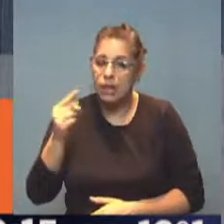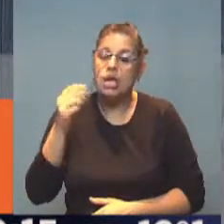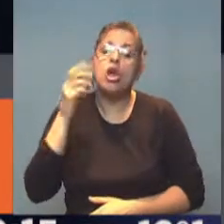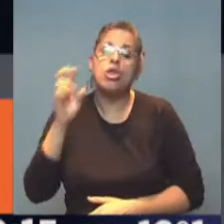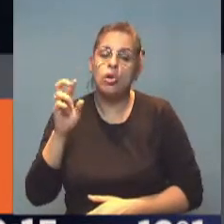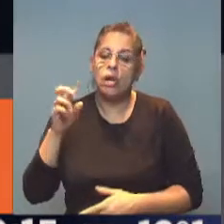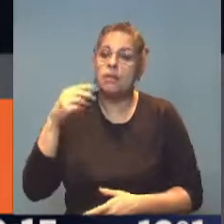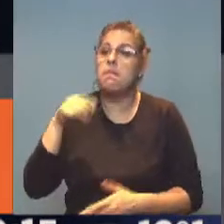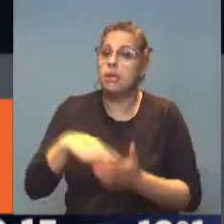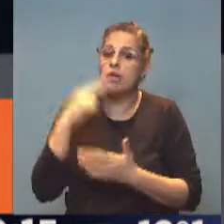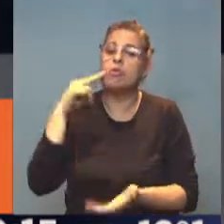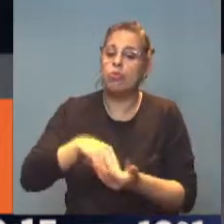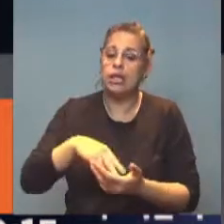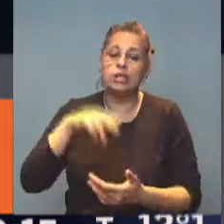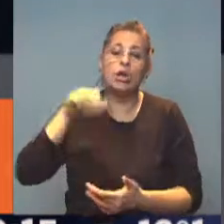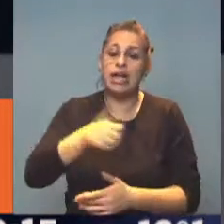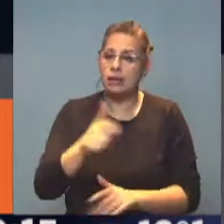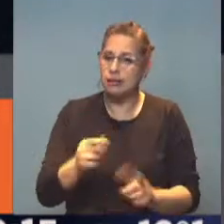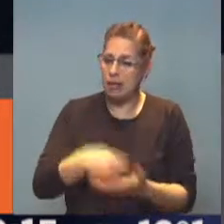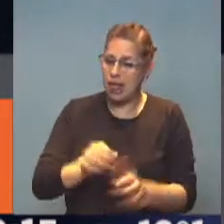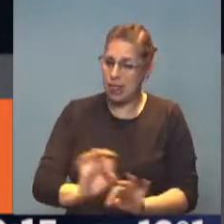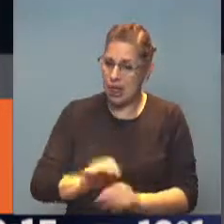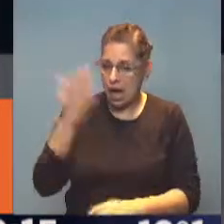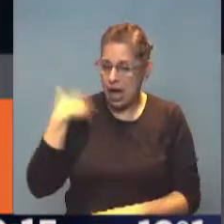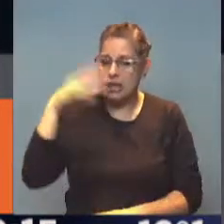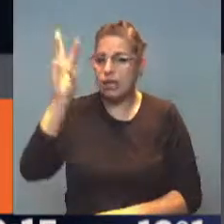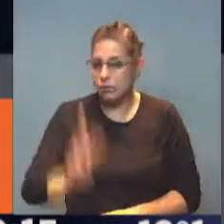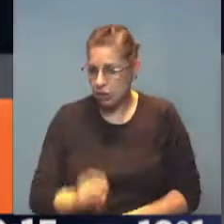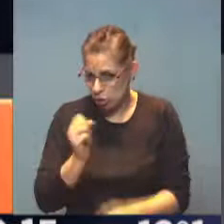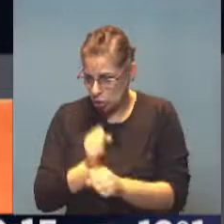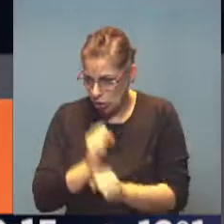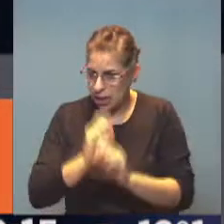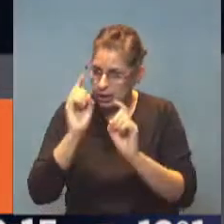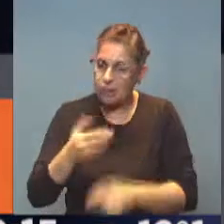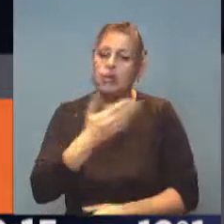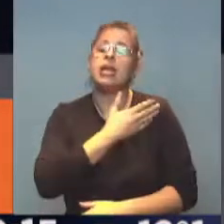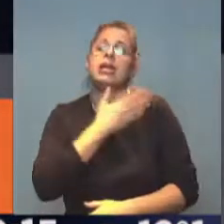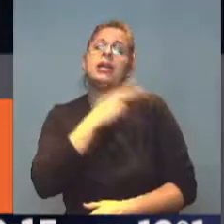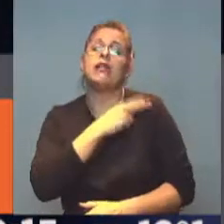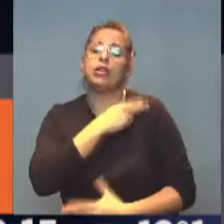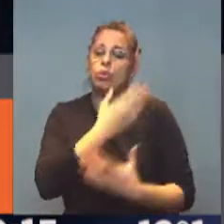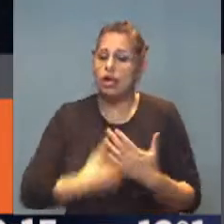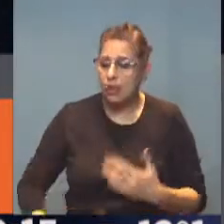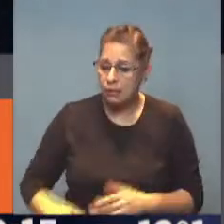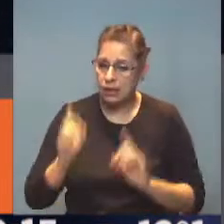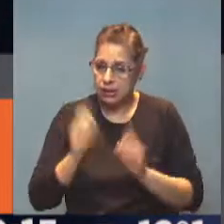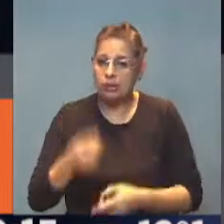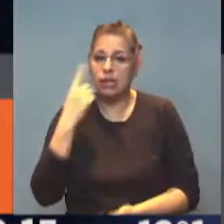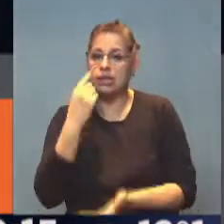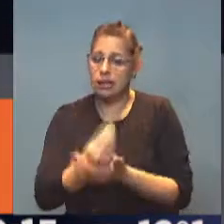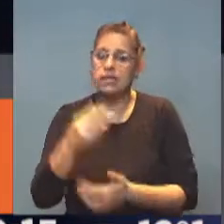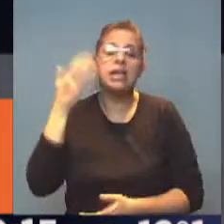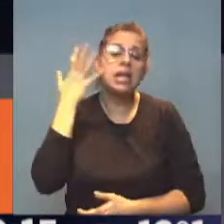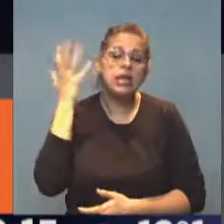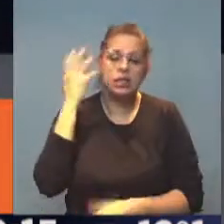ganancias yo tuve seis años la responsabilidad ministra sanz es 11 meses la jefatura de gabinete- seis años la intendencia de tigre